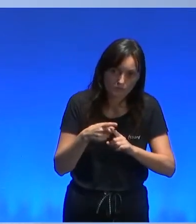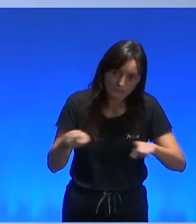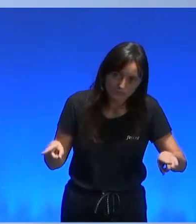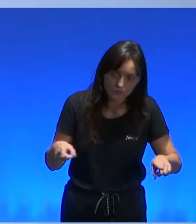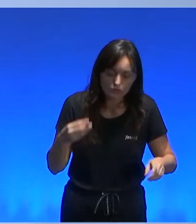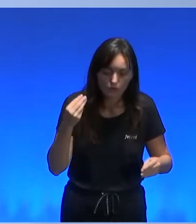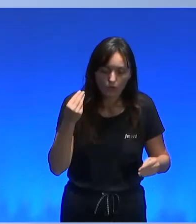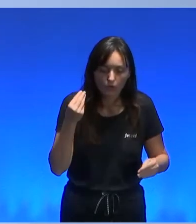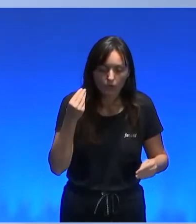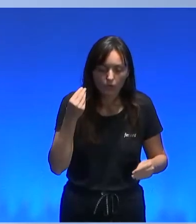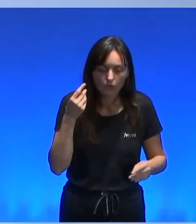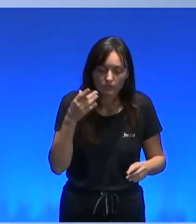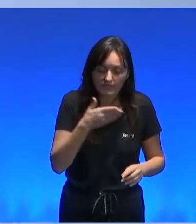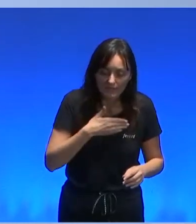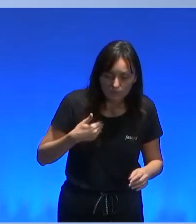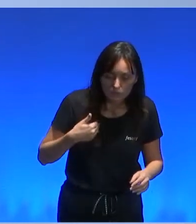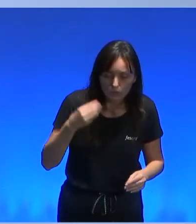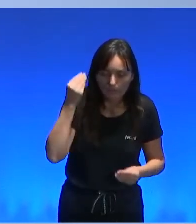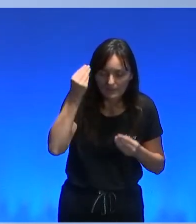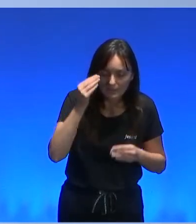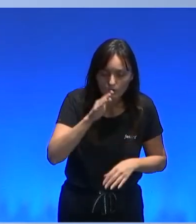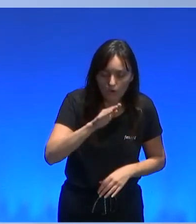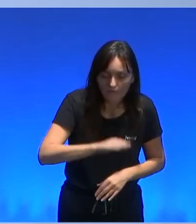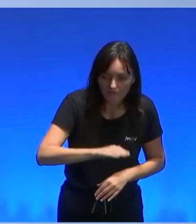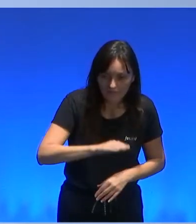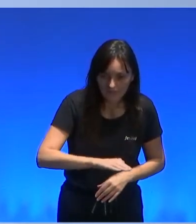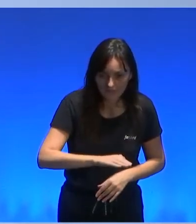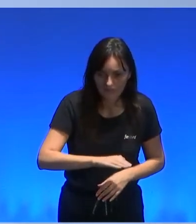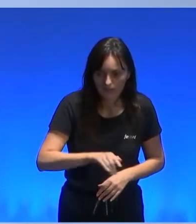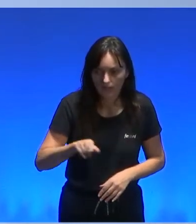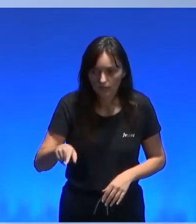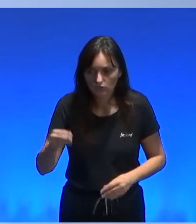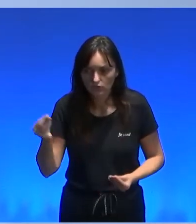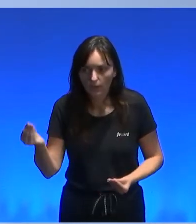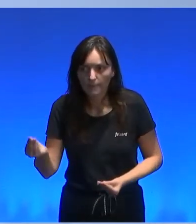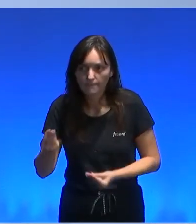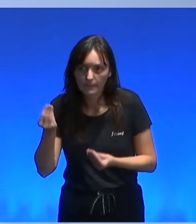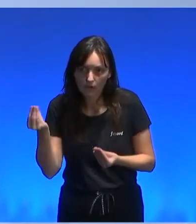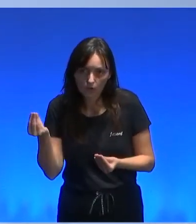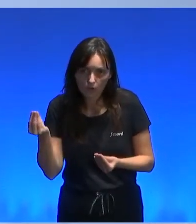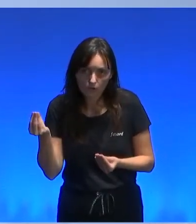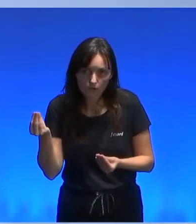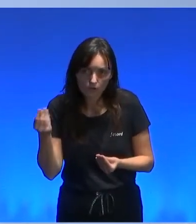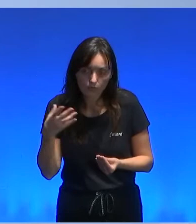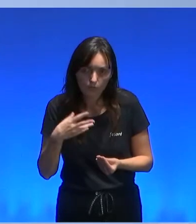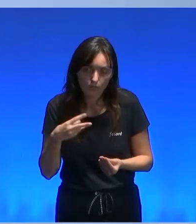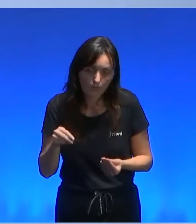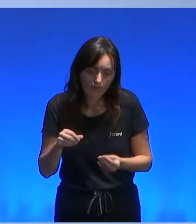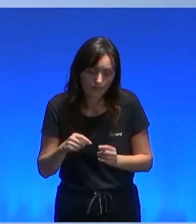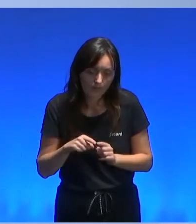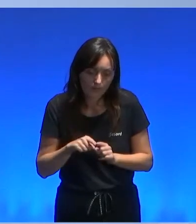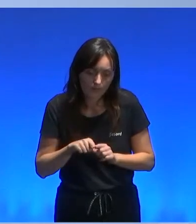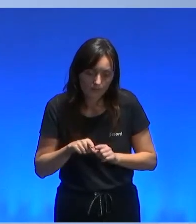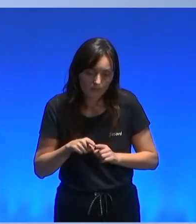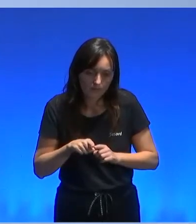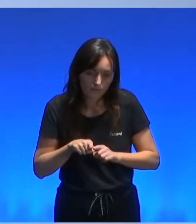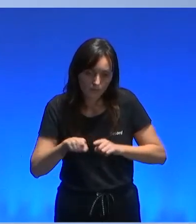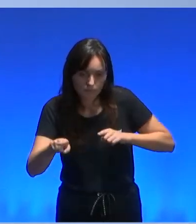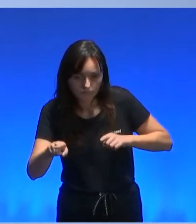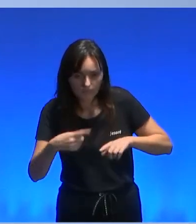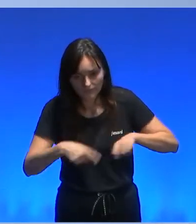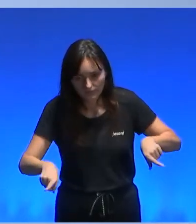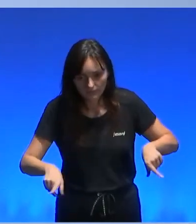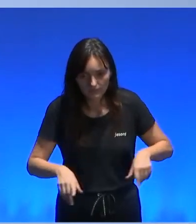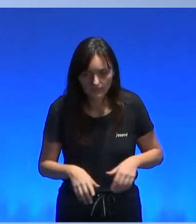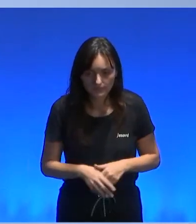infantiles. Los mejores son mejores porque lo dejaron antes de los demás. Bueno, no sé si